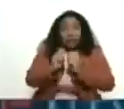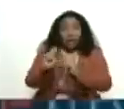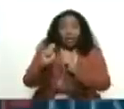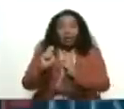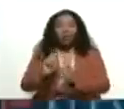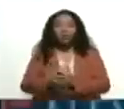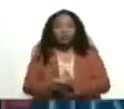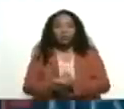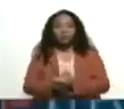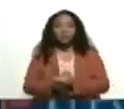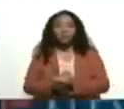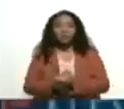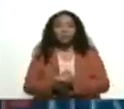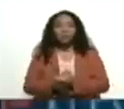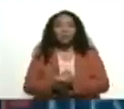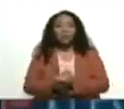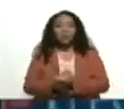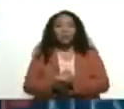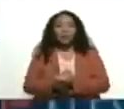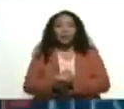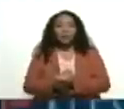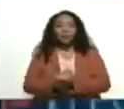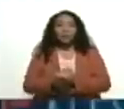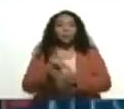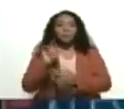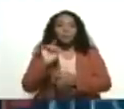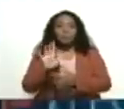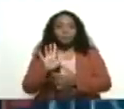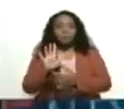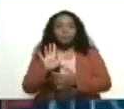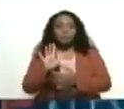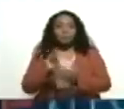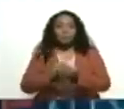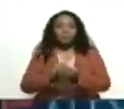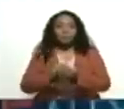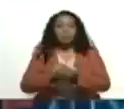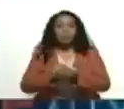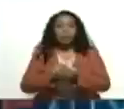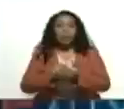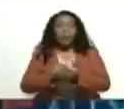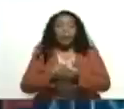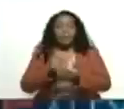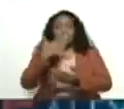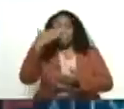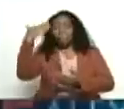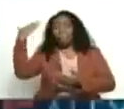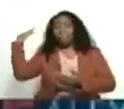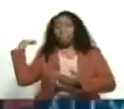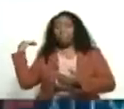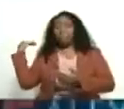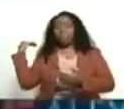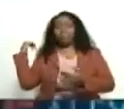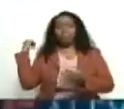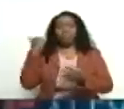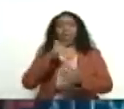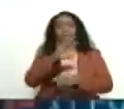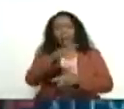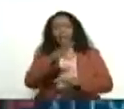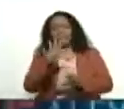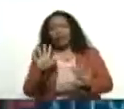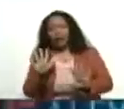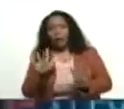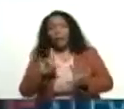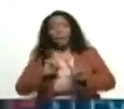Maduro Moros, el 4 de agosto de 2018, parece que ha pasado mucho tiempo.